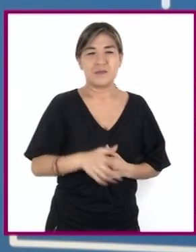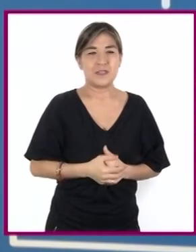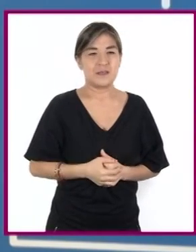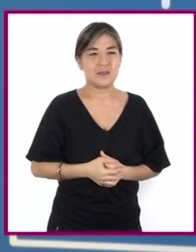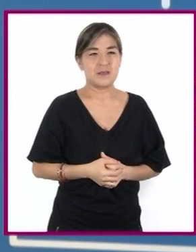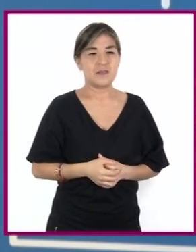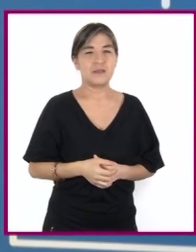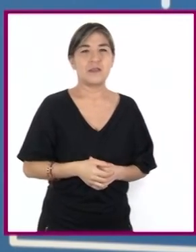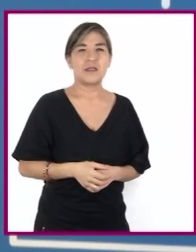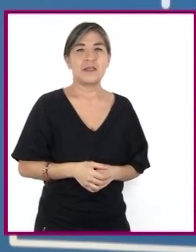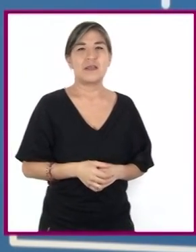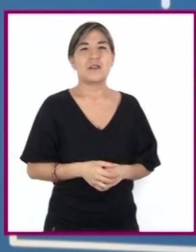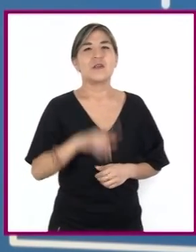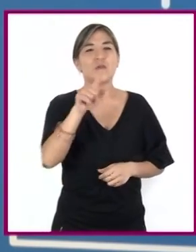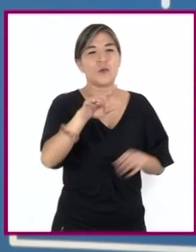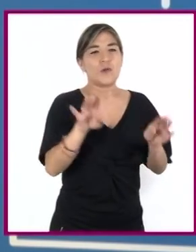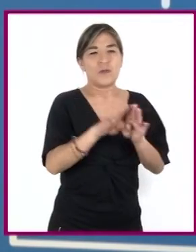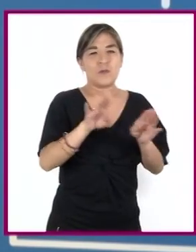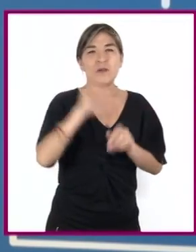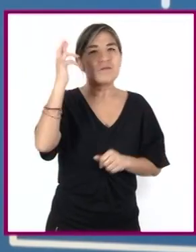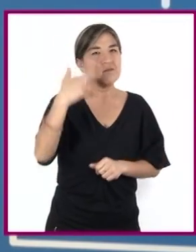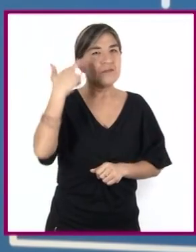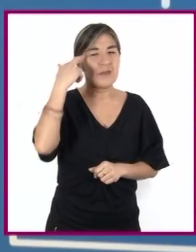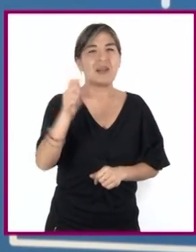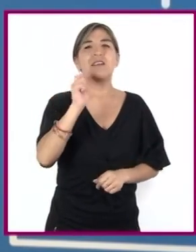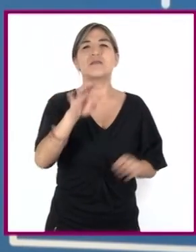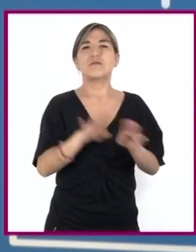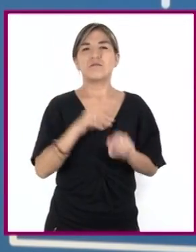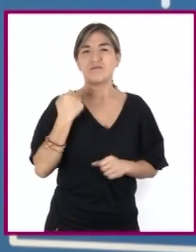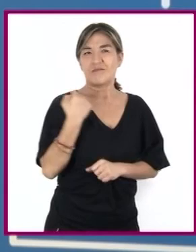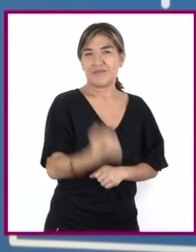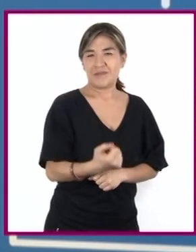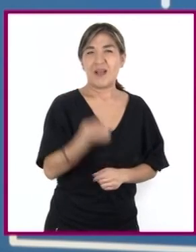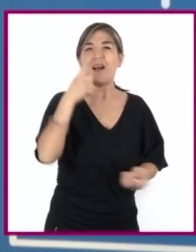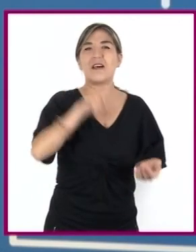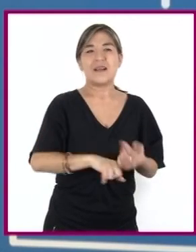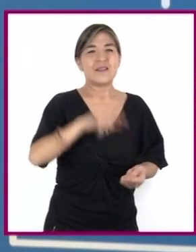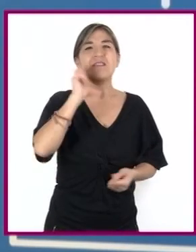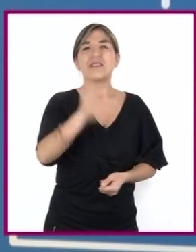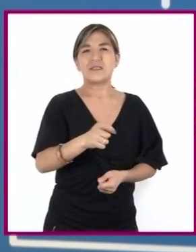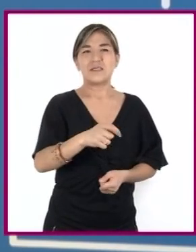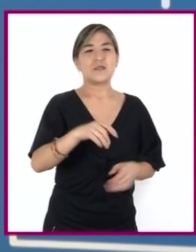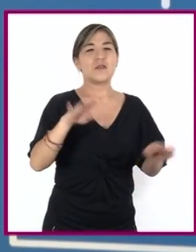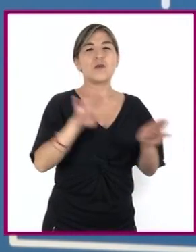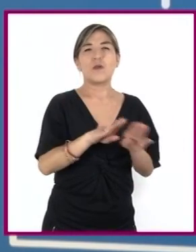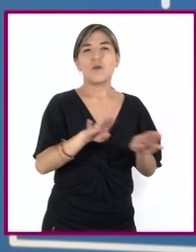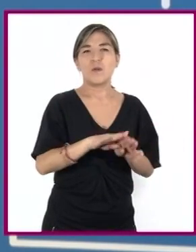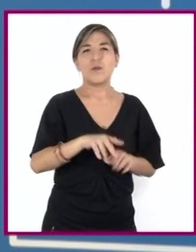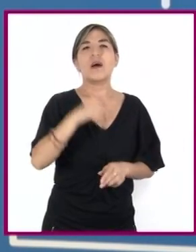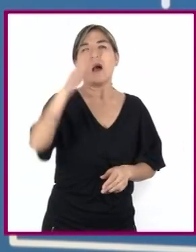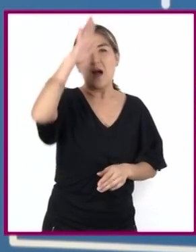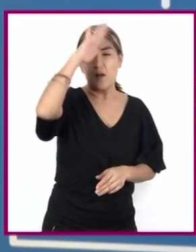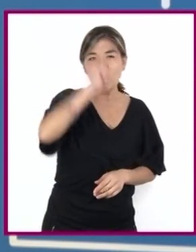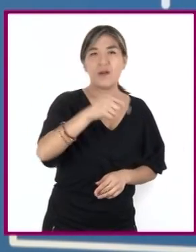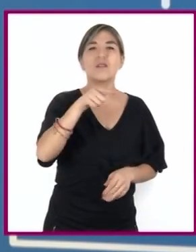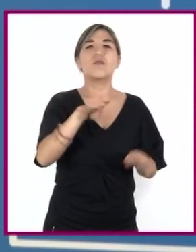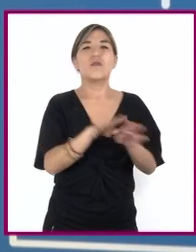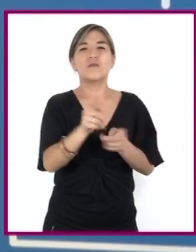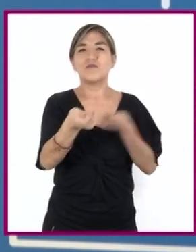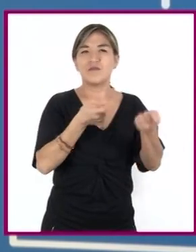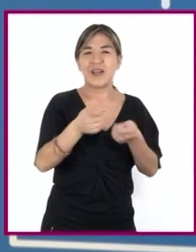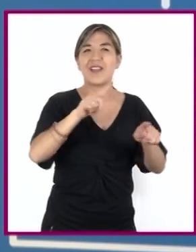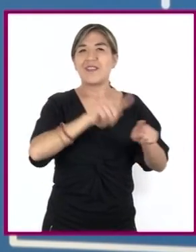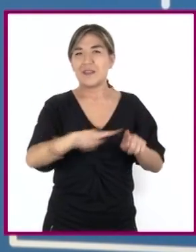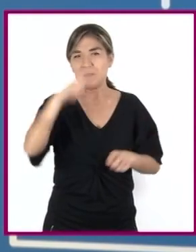las potencias imperialistas buscaron imponer algunas de sus instituciones para controlar a pueblos con modos